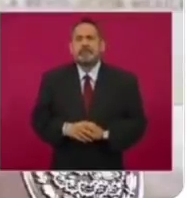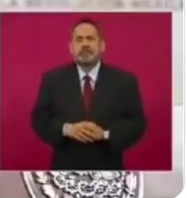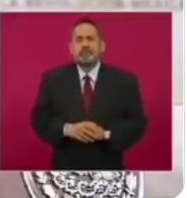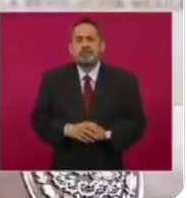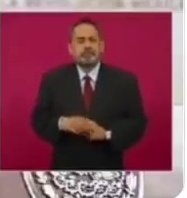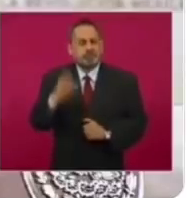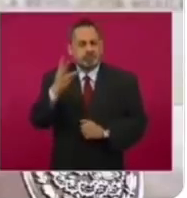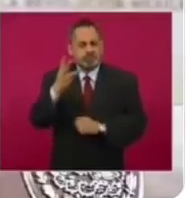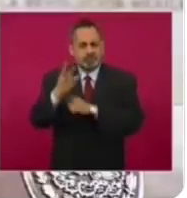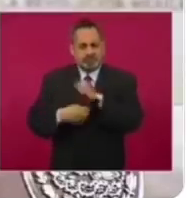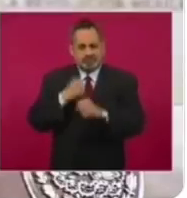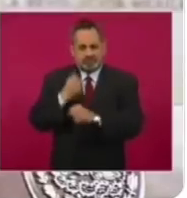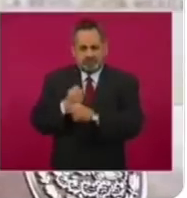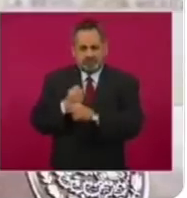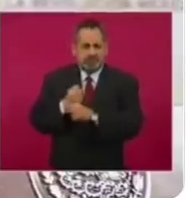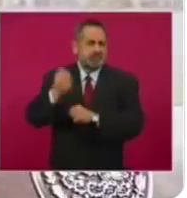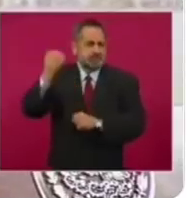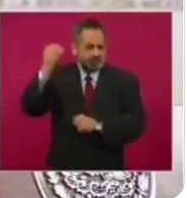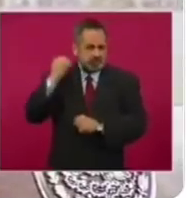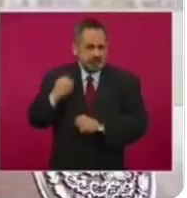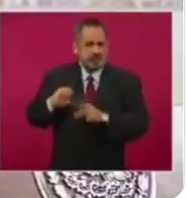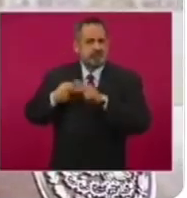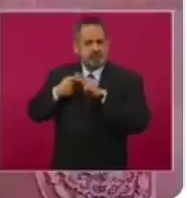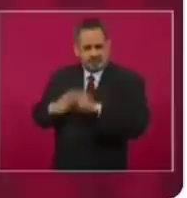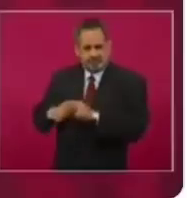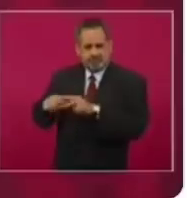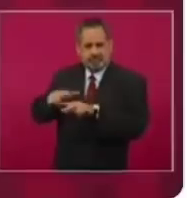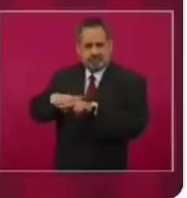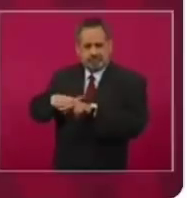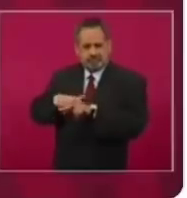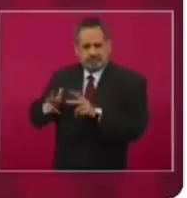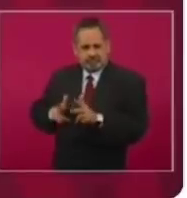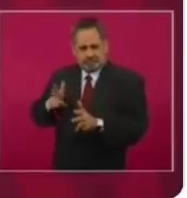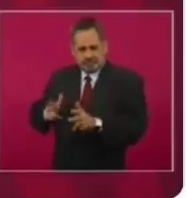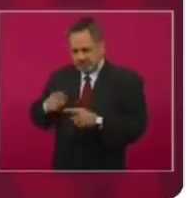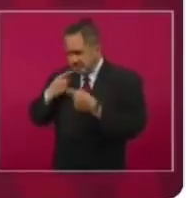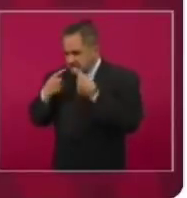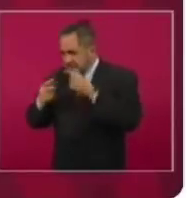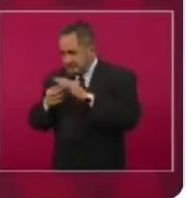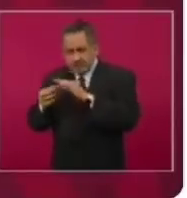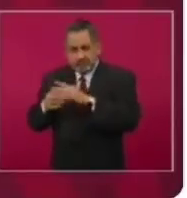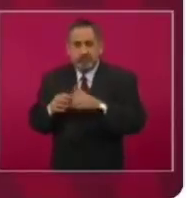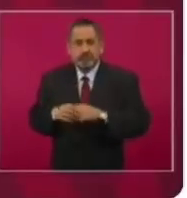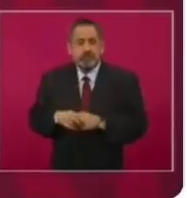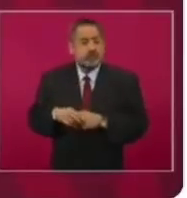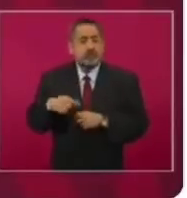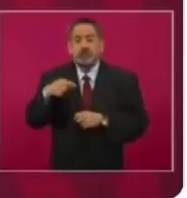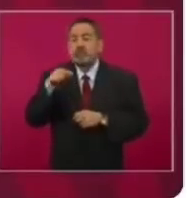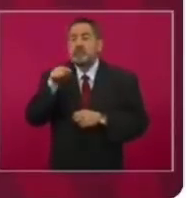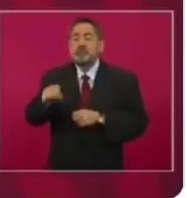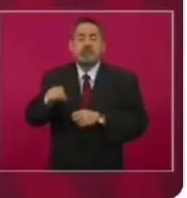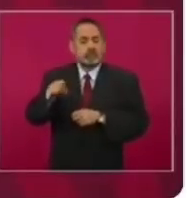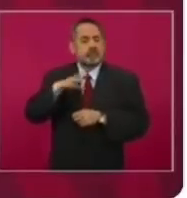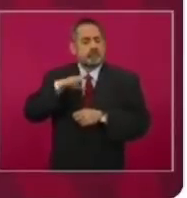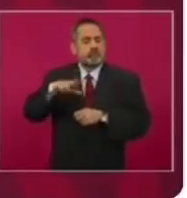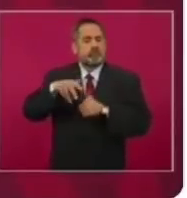tres años cuando empezaba el tren como un desfile